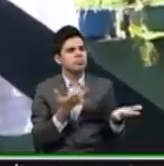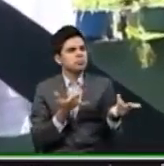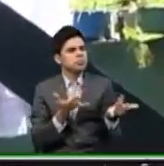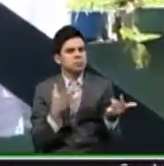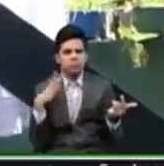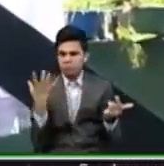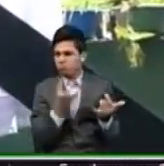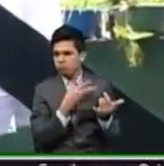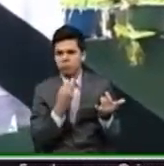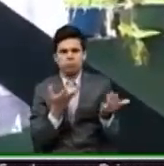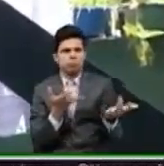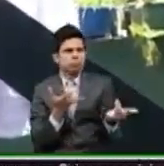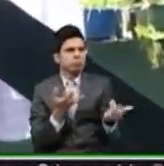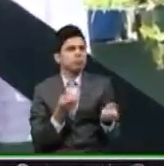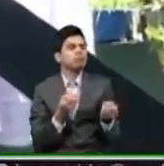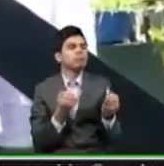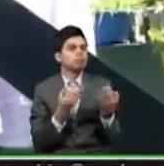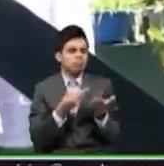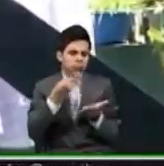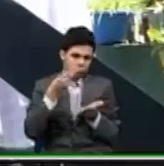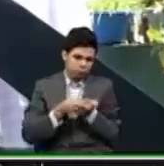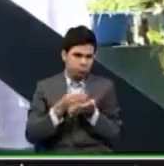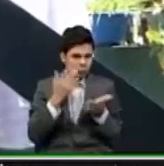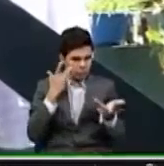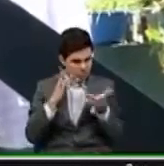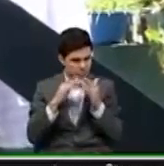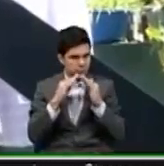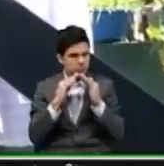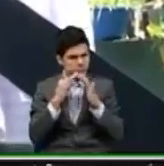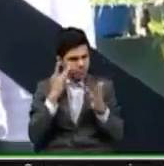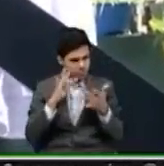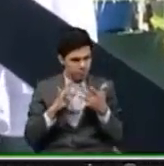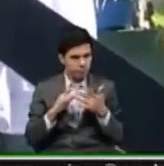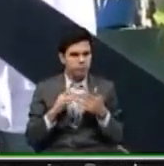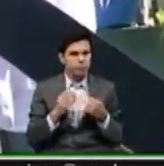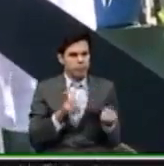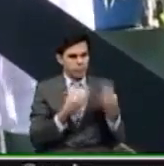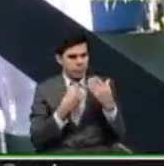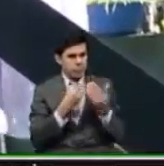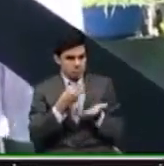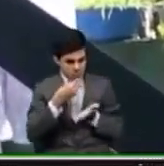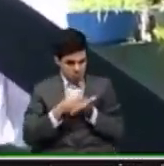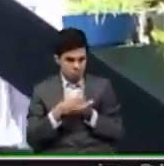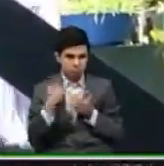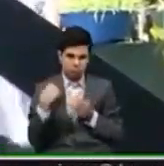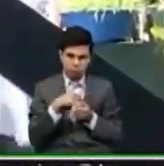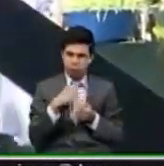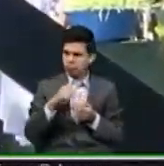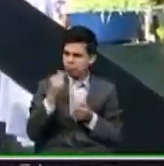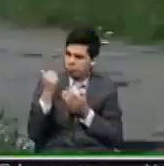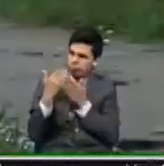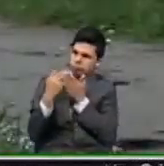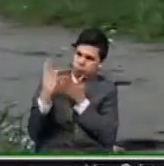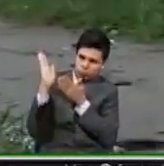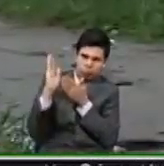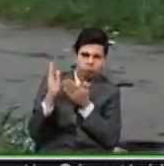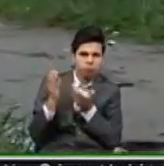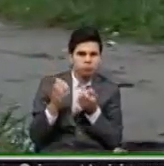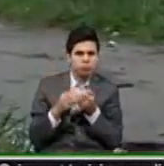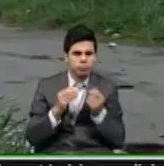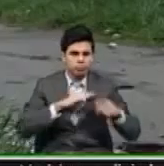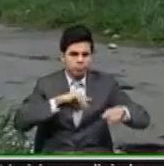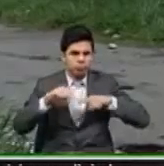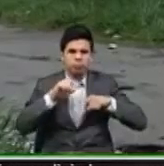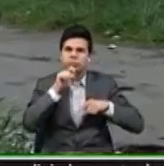todos es que nos paguen lo justo, que lo que le den a uno, uno pueda comprar en otra parte. Para el alcalde